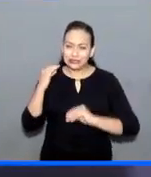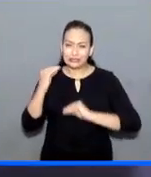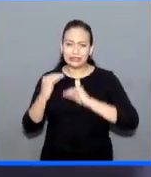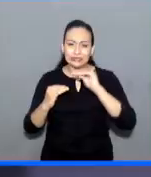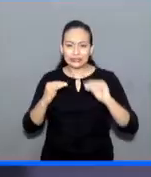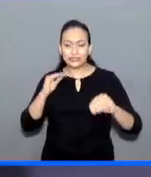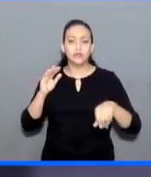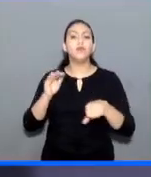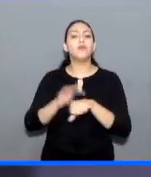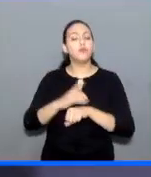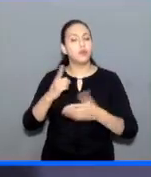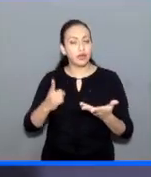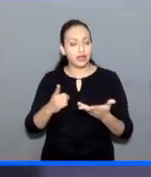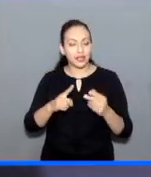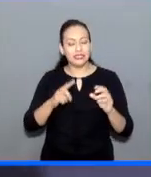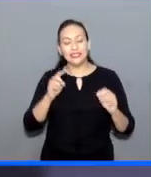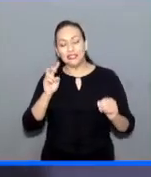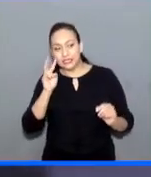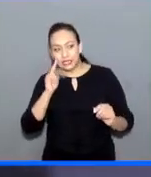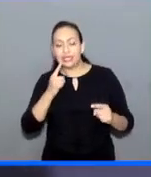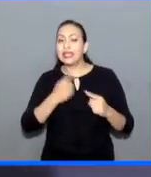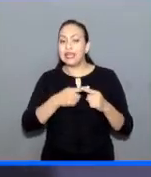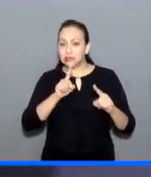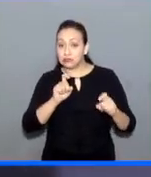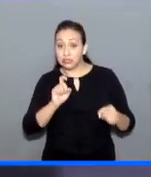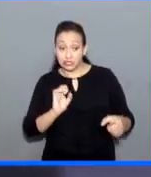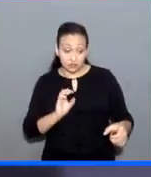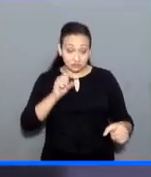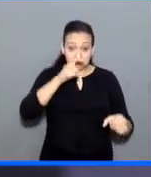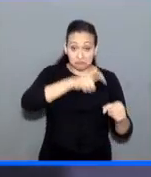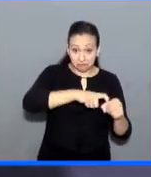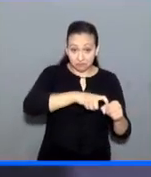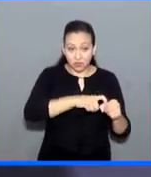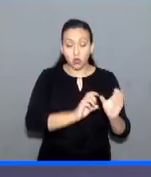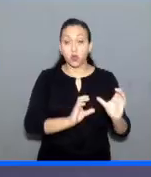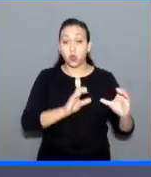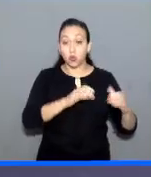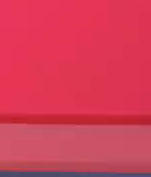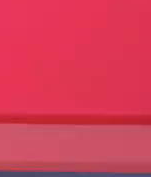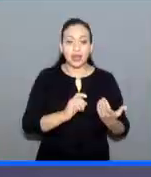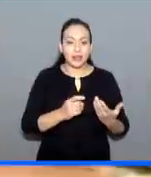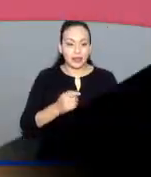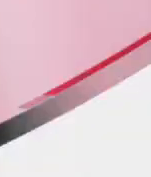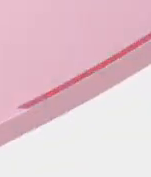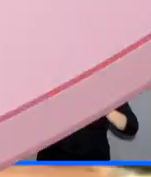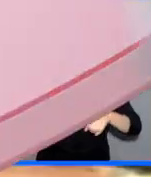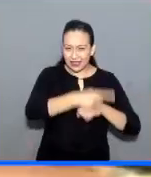jurisdiccional electoral para verificar posibles afectaciones a comunidades indígenas.